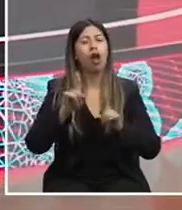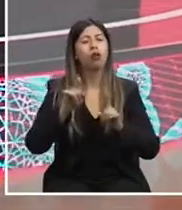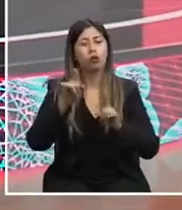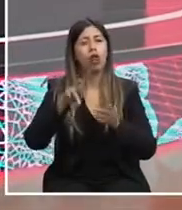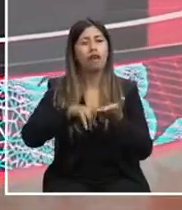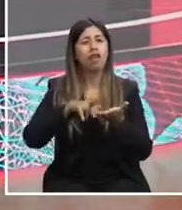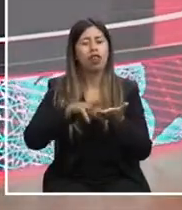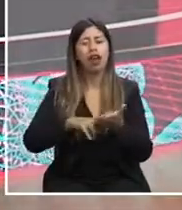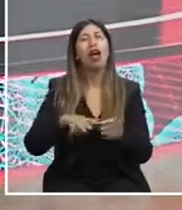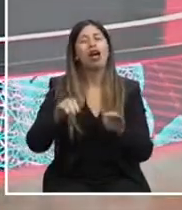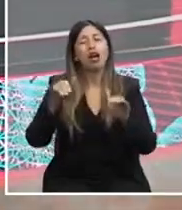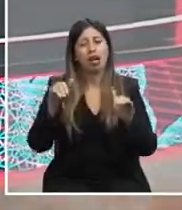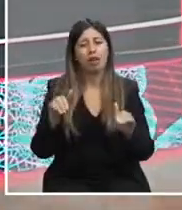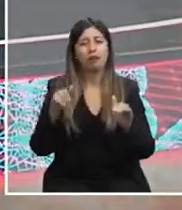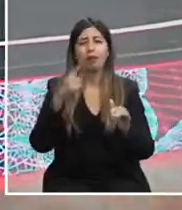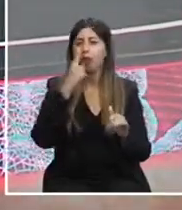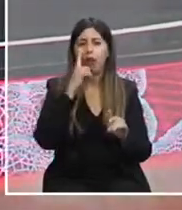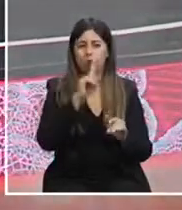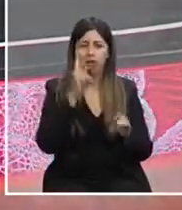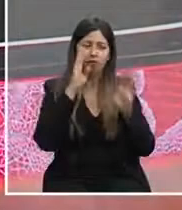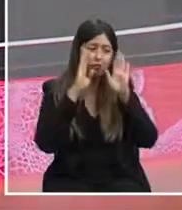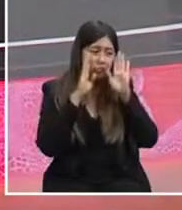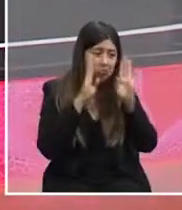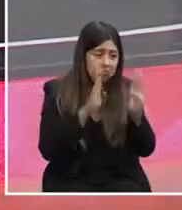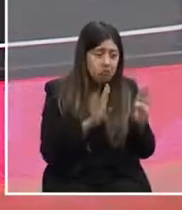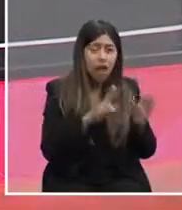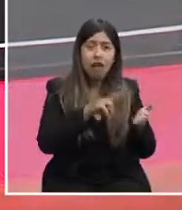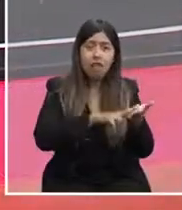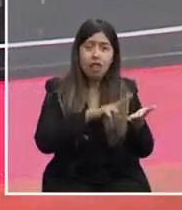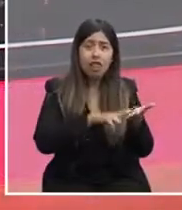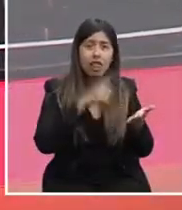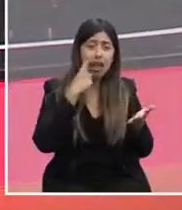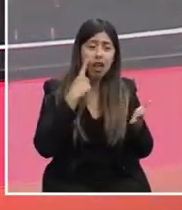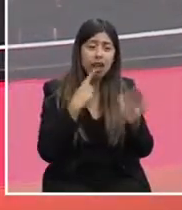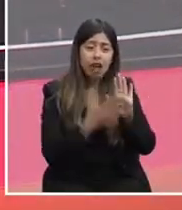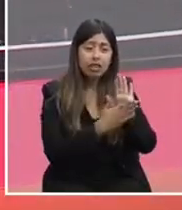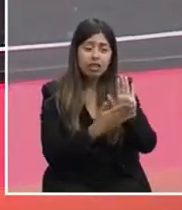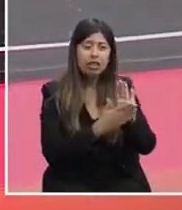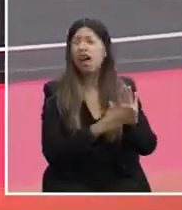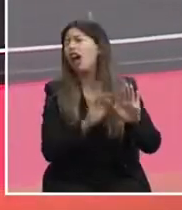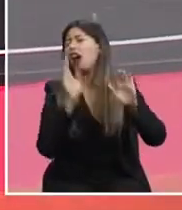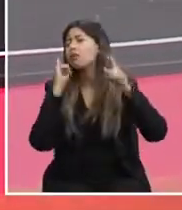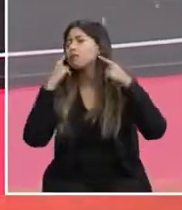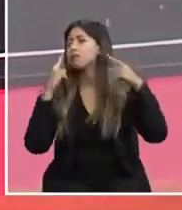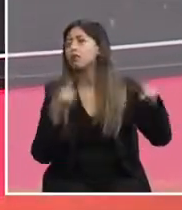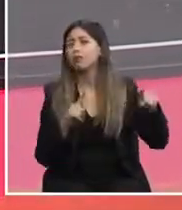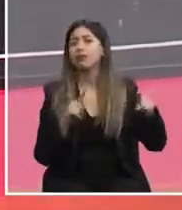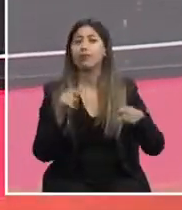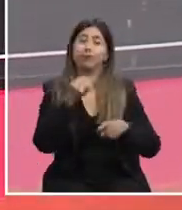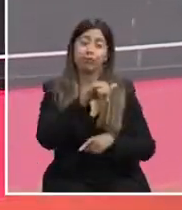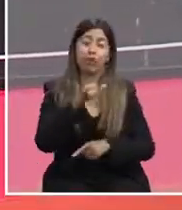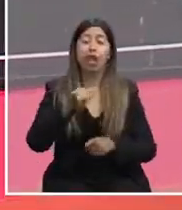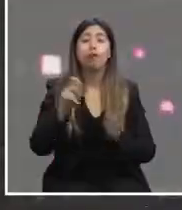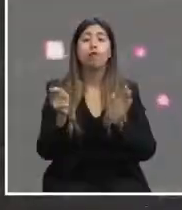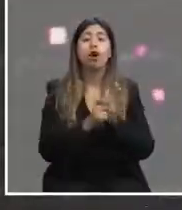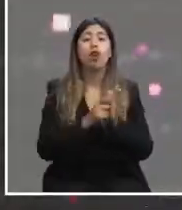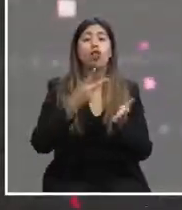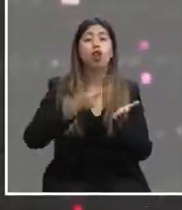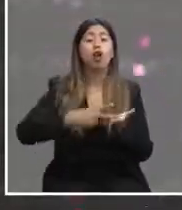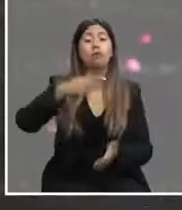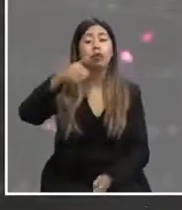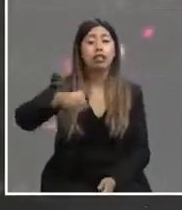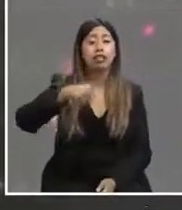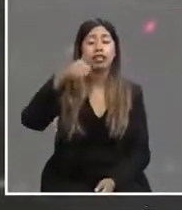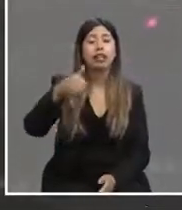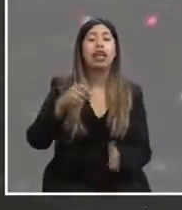atender a las evidencias que pudiera dar la comunidad científica al respecto. Segundo hito, 2016, el diccionario de Oxford